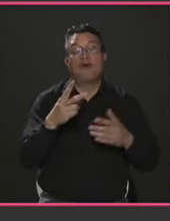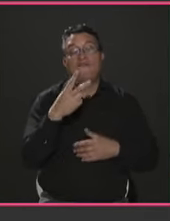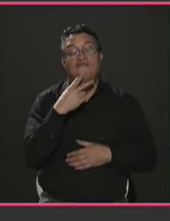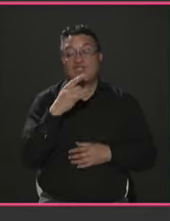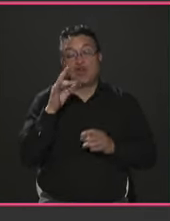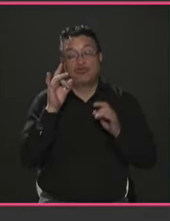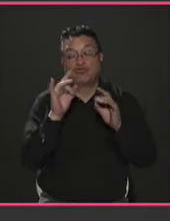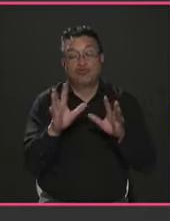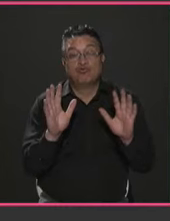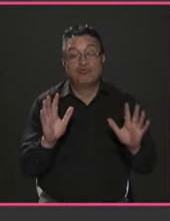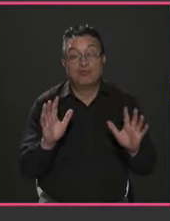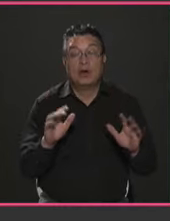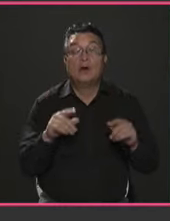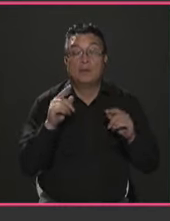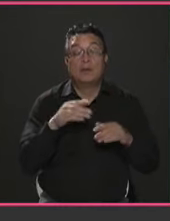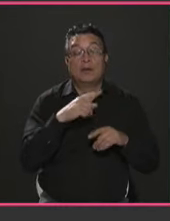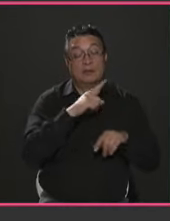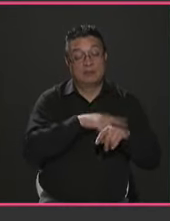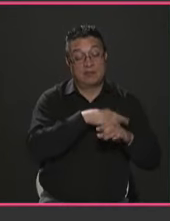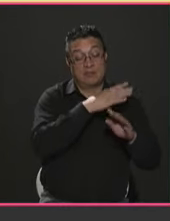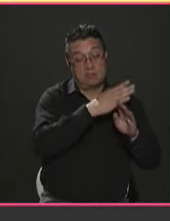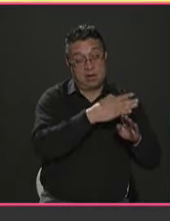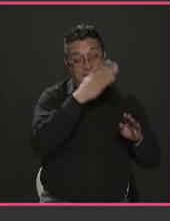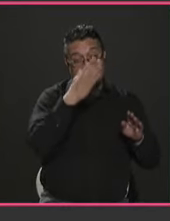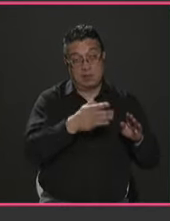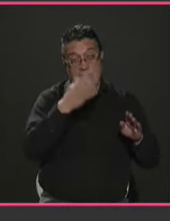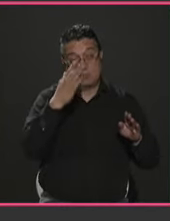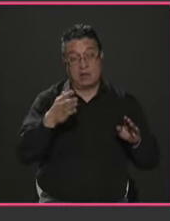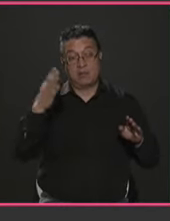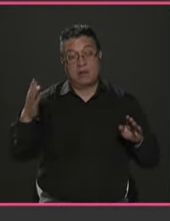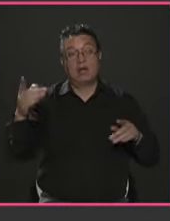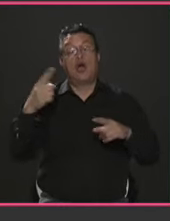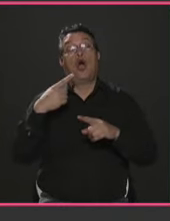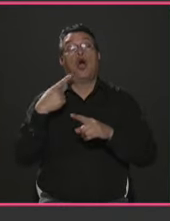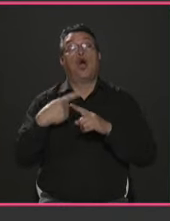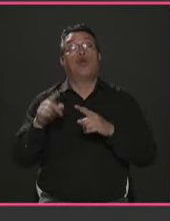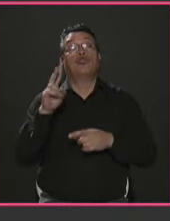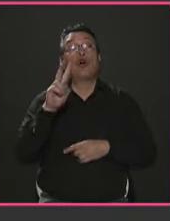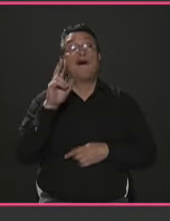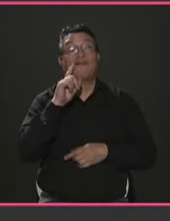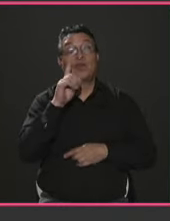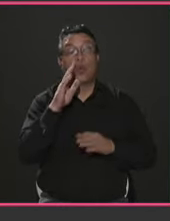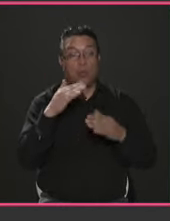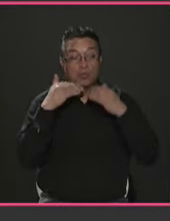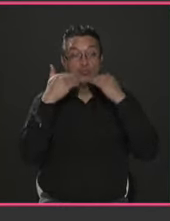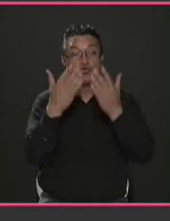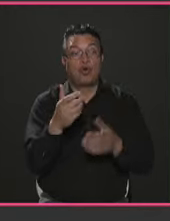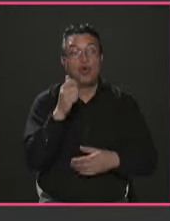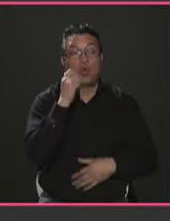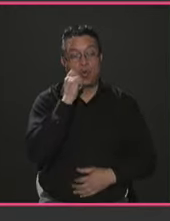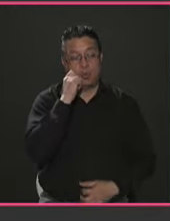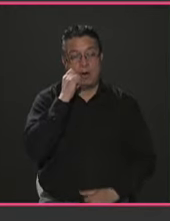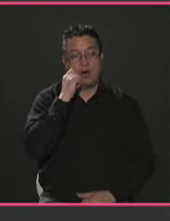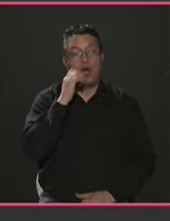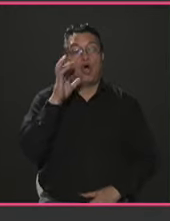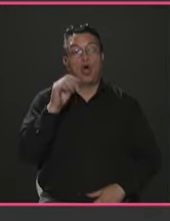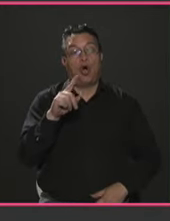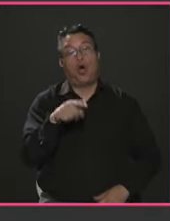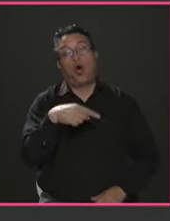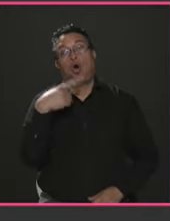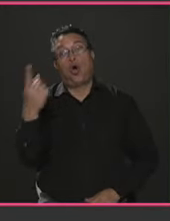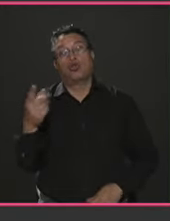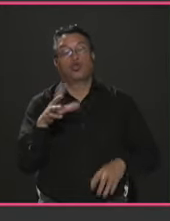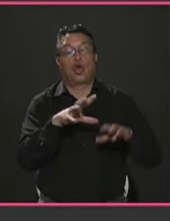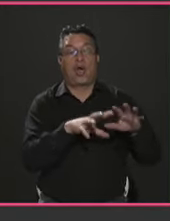vidas pero cada cierto tiempo otros virus pueden pasar directamente a los seres humanos o pueden pasar a otro tipo